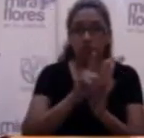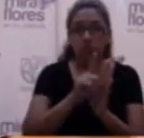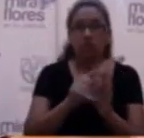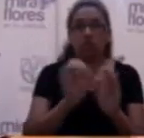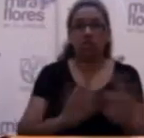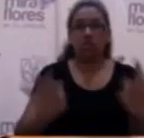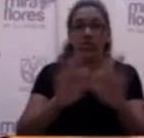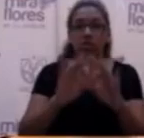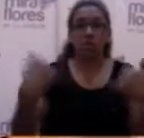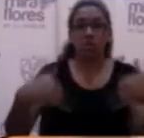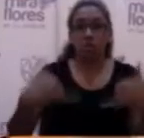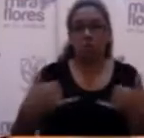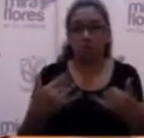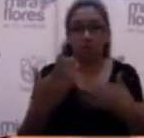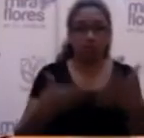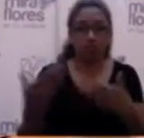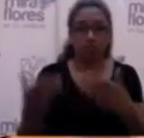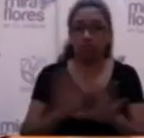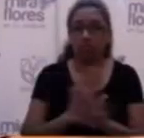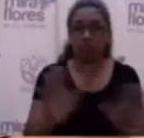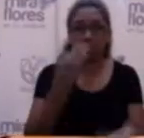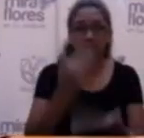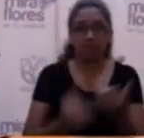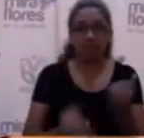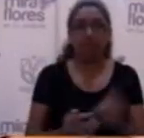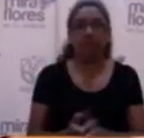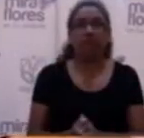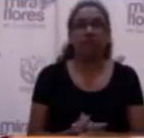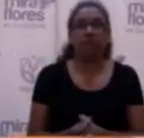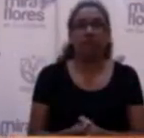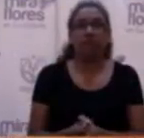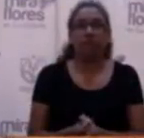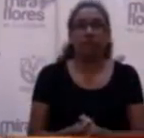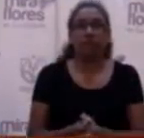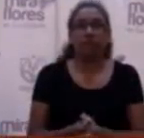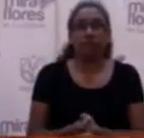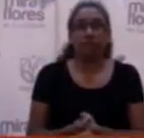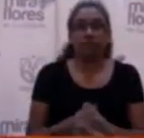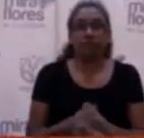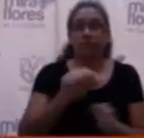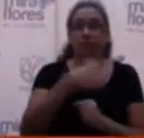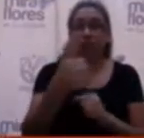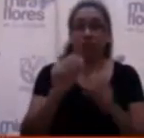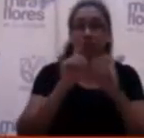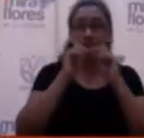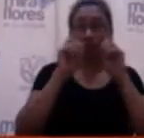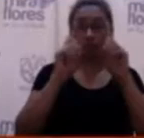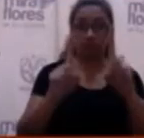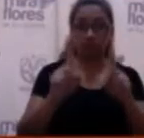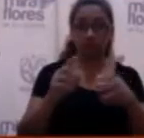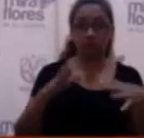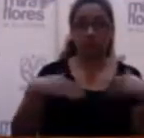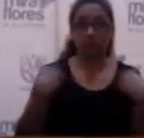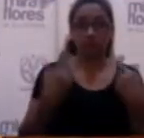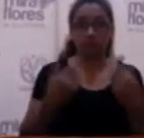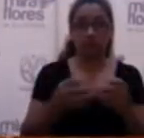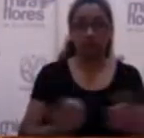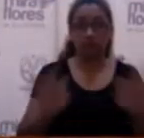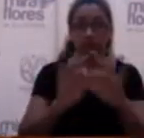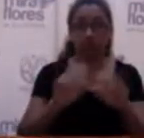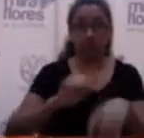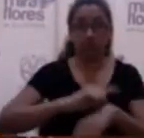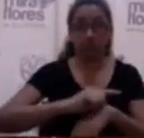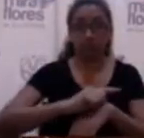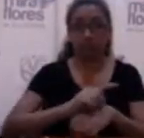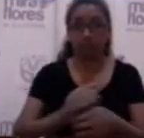las cosas de manera más interactivas. Eso es todo. Bien, si hay alguna pregunta, nos permitiríamos